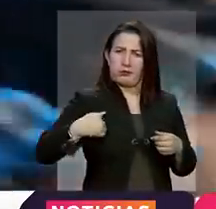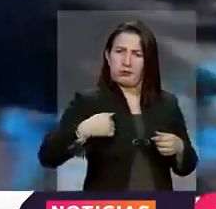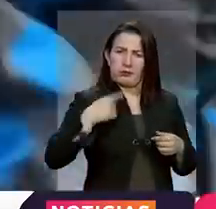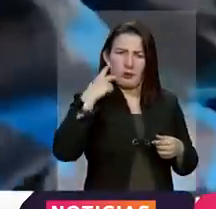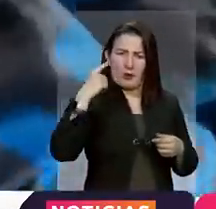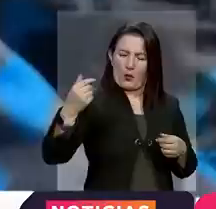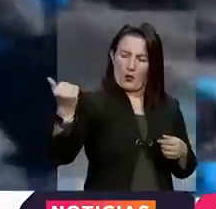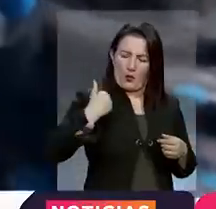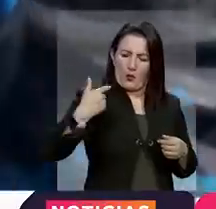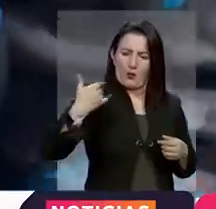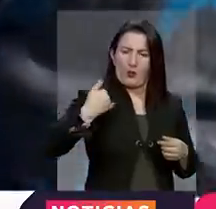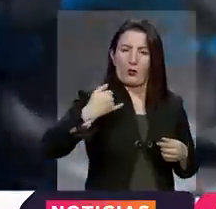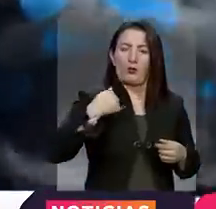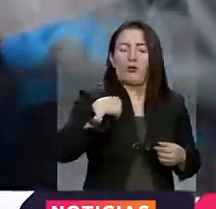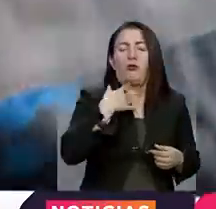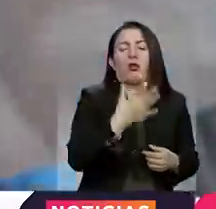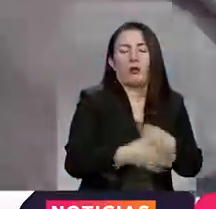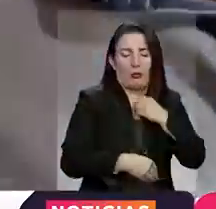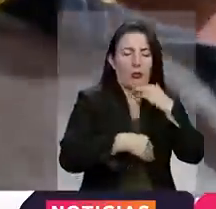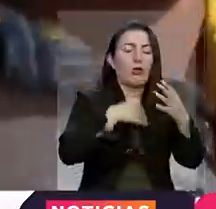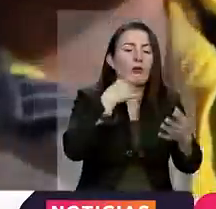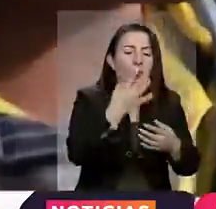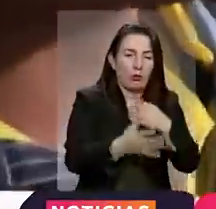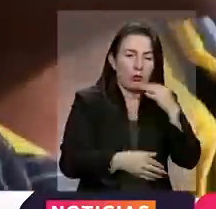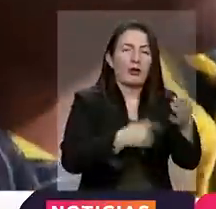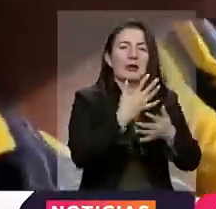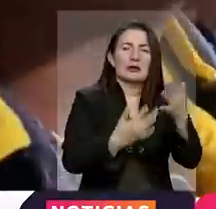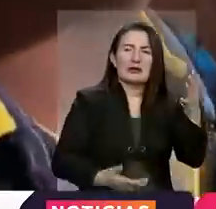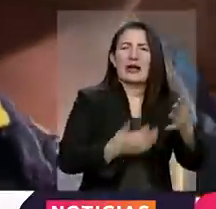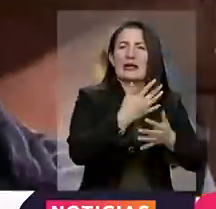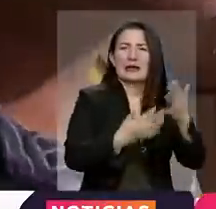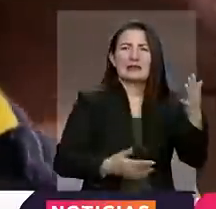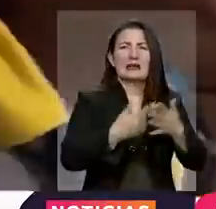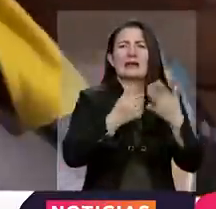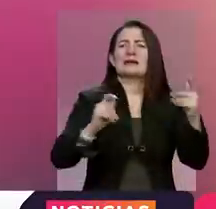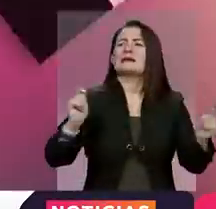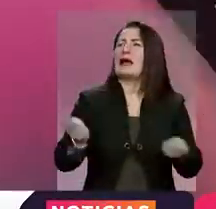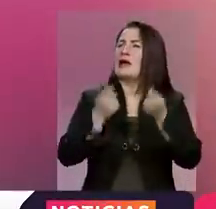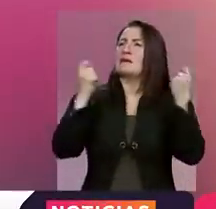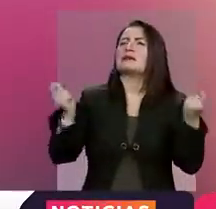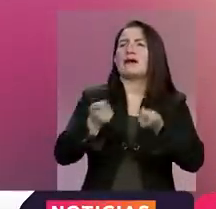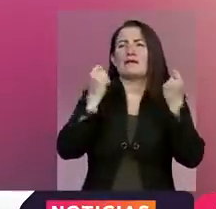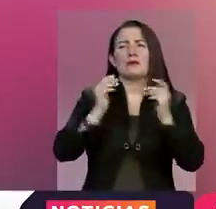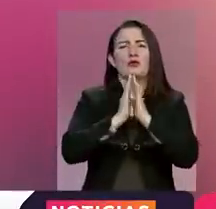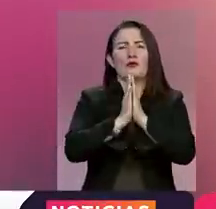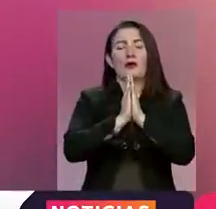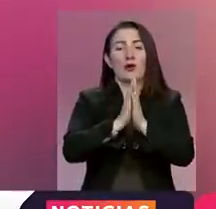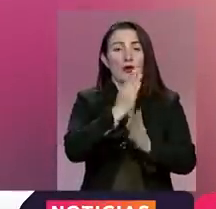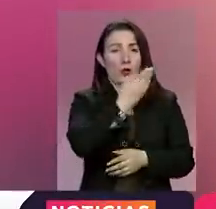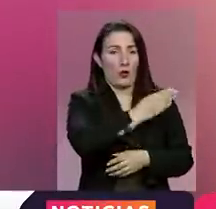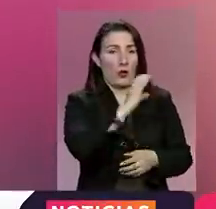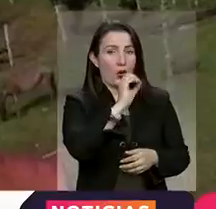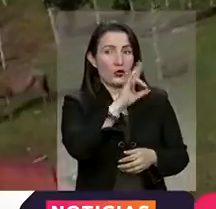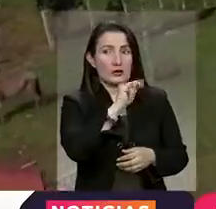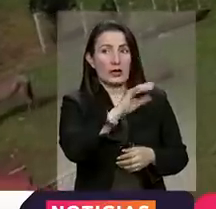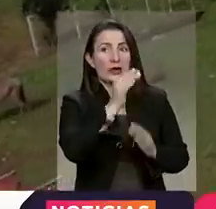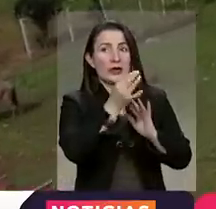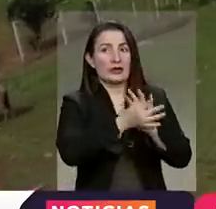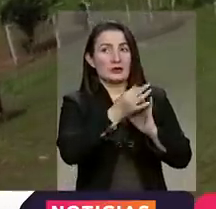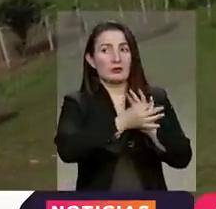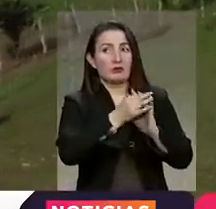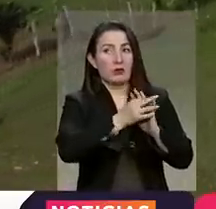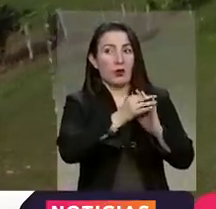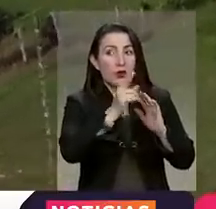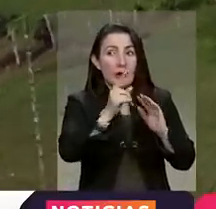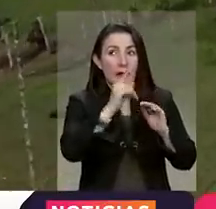acá. Vomitaba sangre, me jalaba la mano, sálveme, no me deje morir. Al tiempo, Óscar Oliva, su esposo, moría